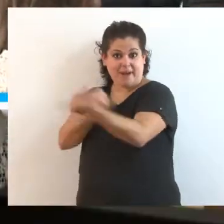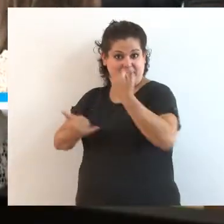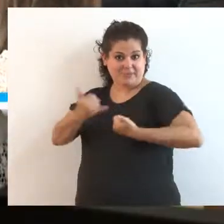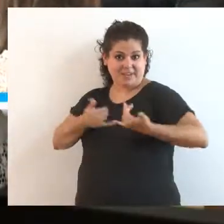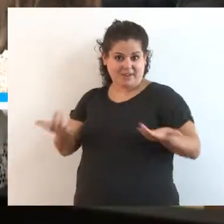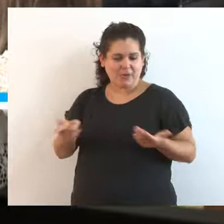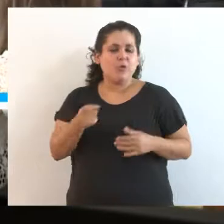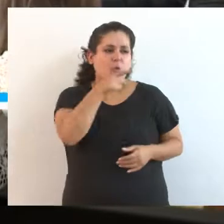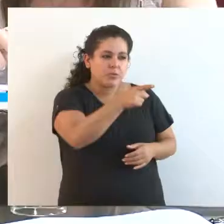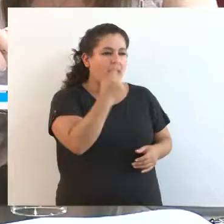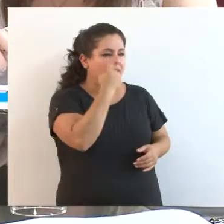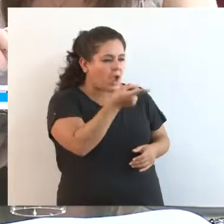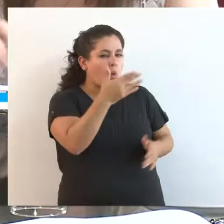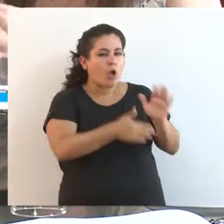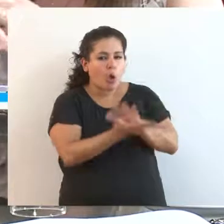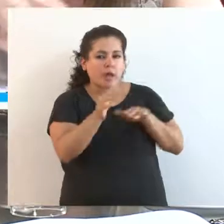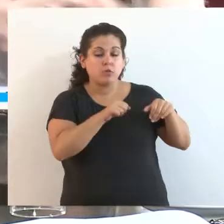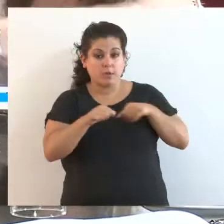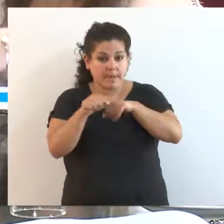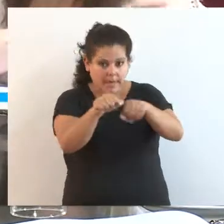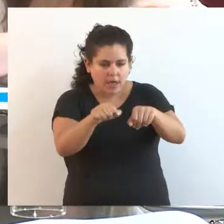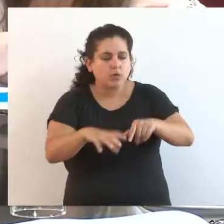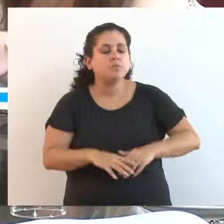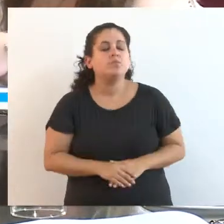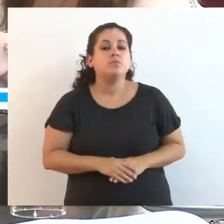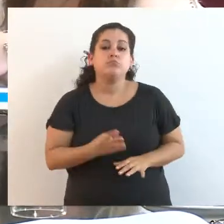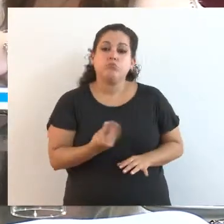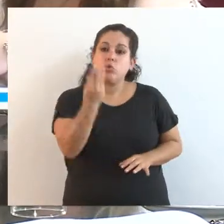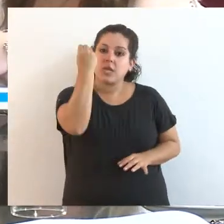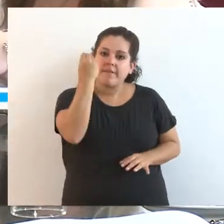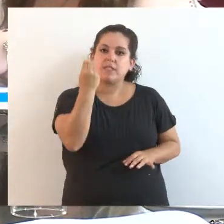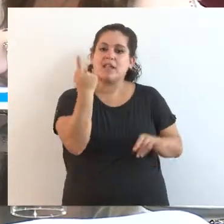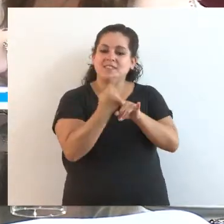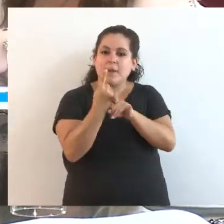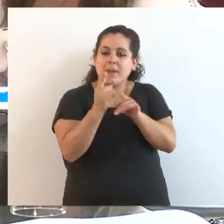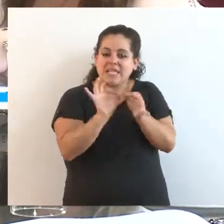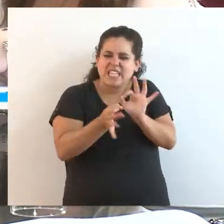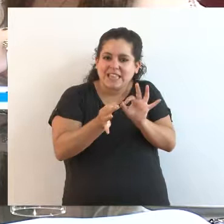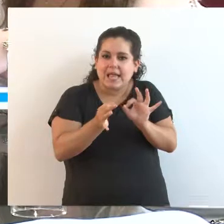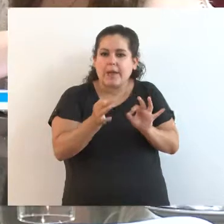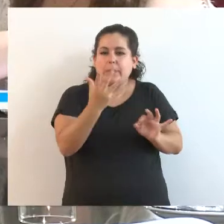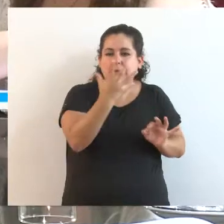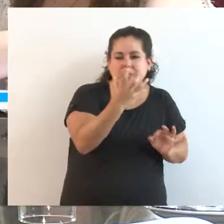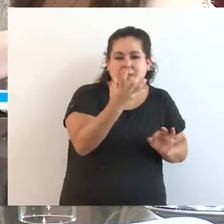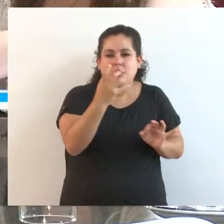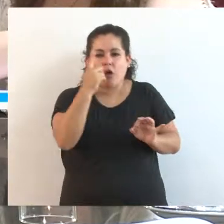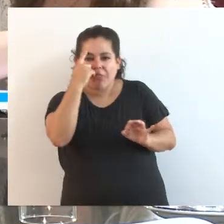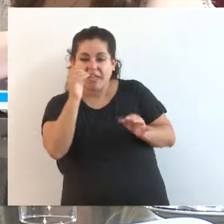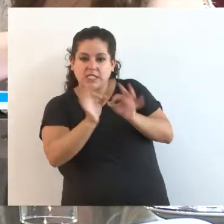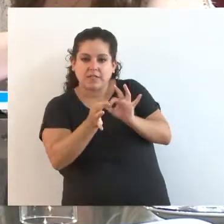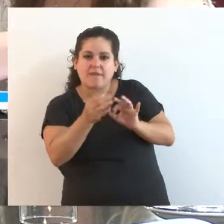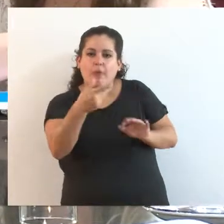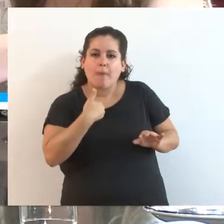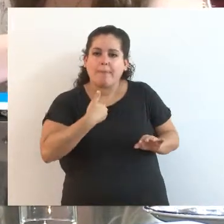eso está acá para explicarnos. Ustedes vieron que cuando van al supermercado, muchas veces el pequeño vuelto, esos 10 centavos,